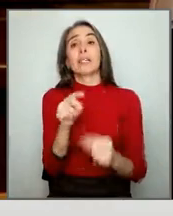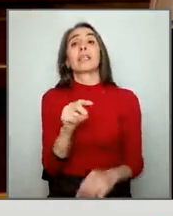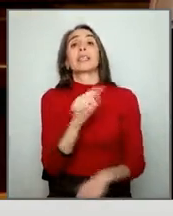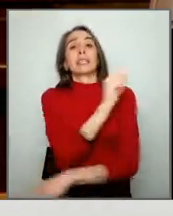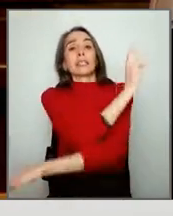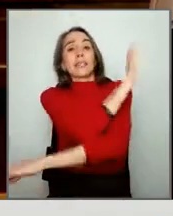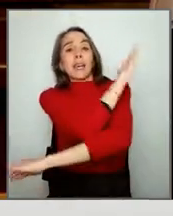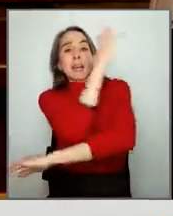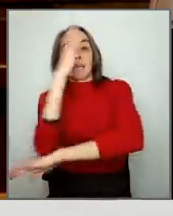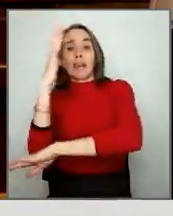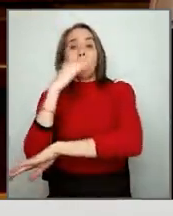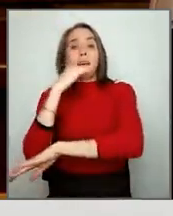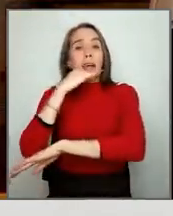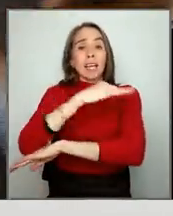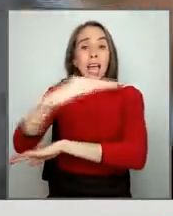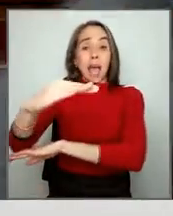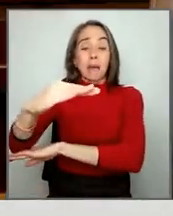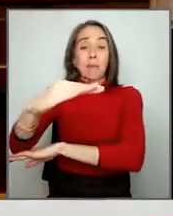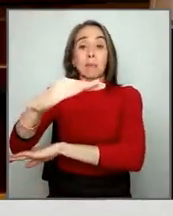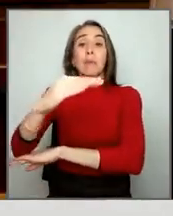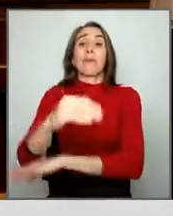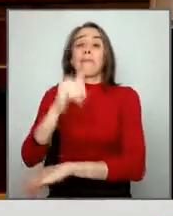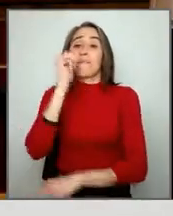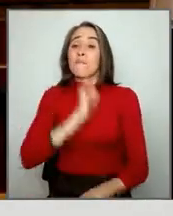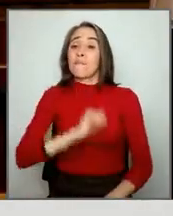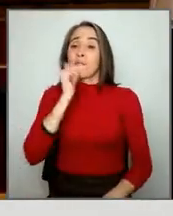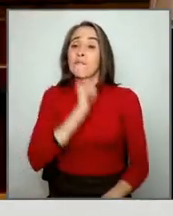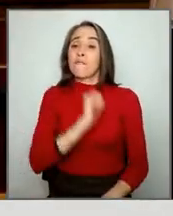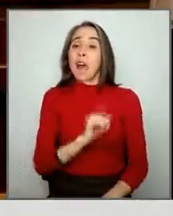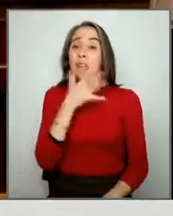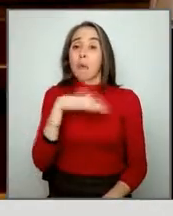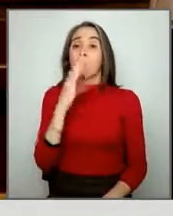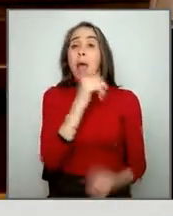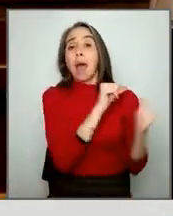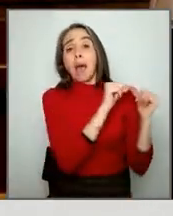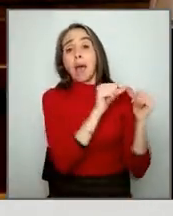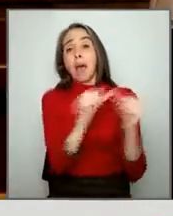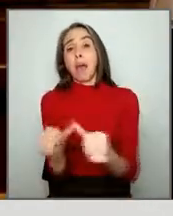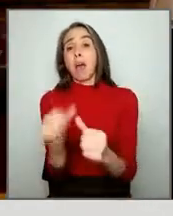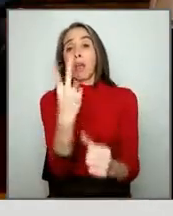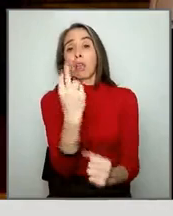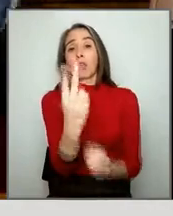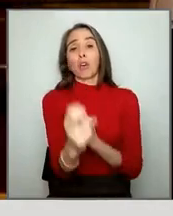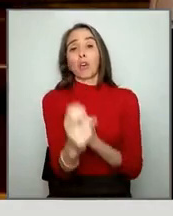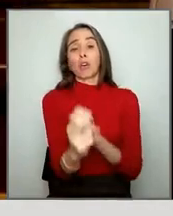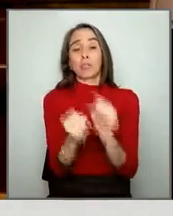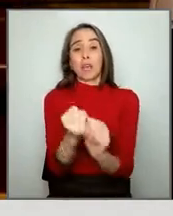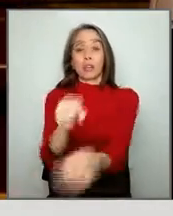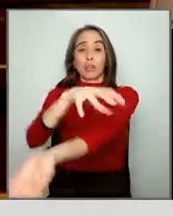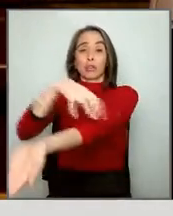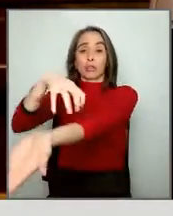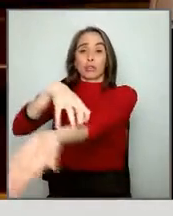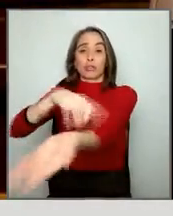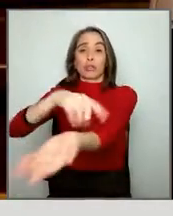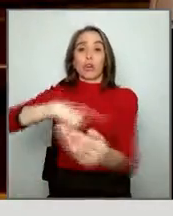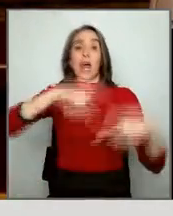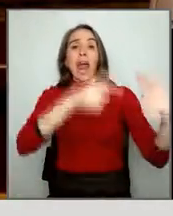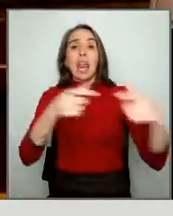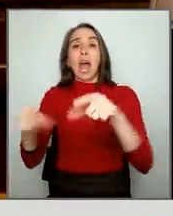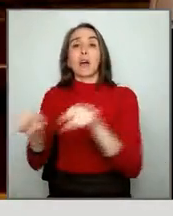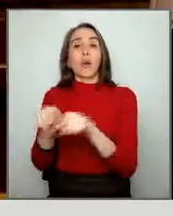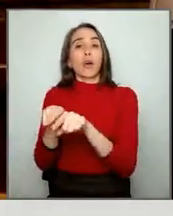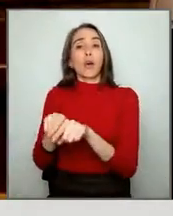se ha visto expuesto un déficit hídrico continuo por más de 12 años Incluso en mi región de los lagos igual que nuestra diputada nullado